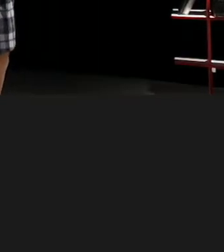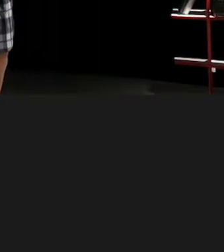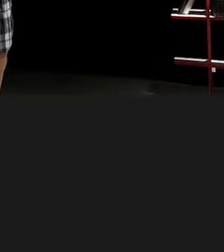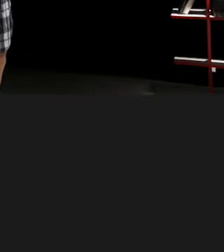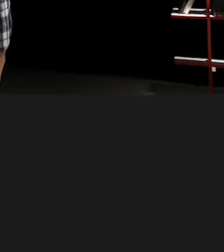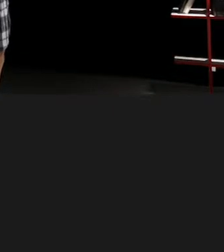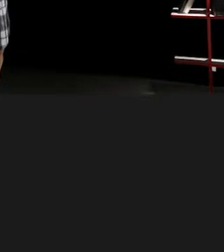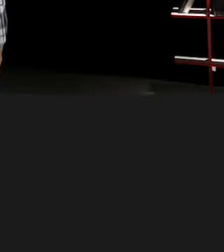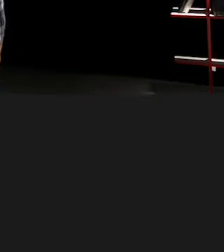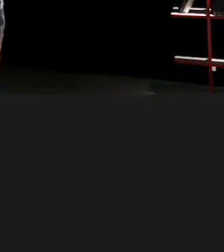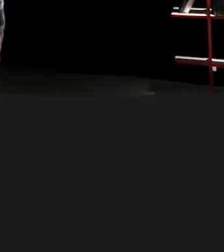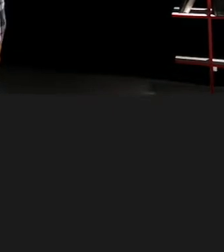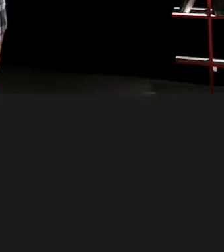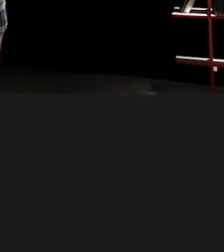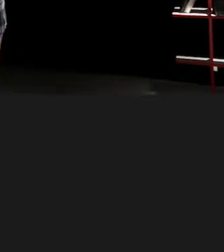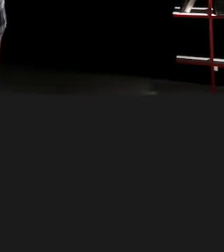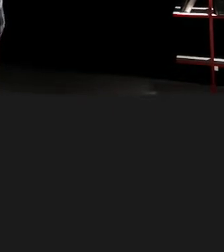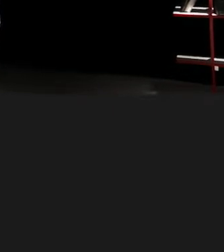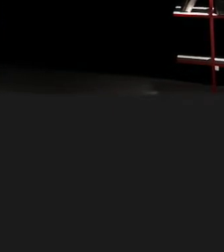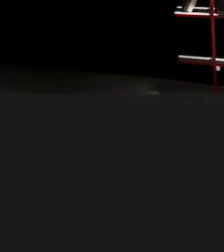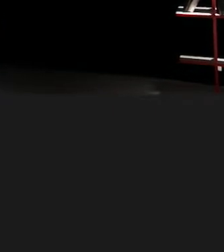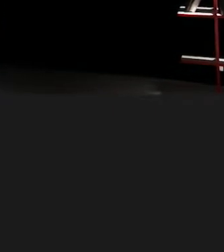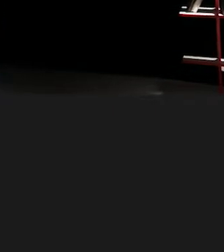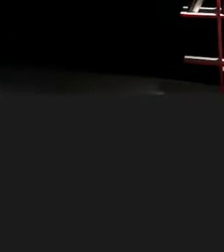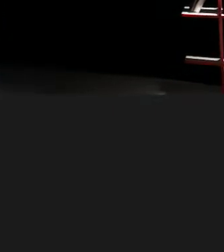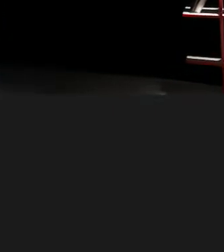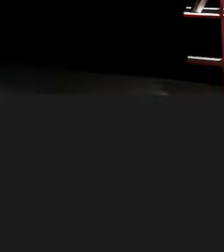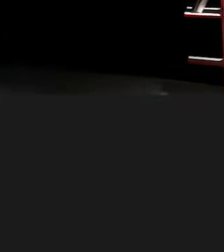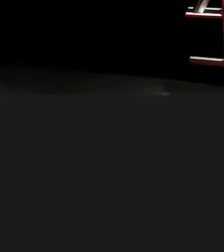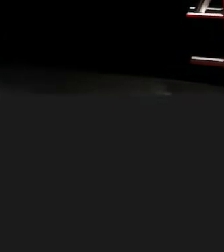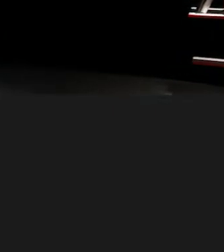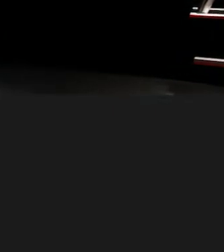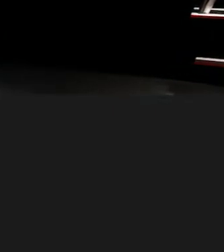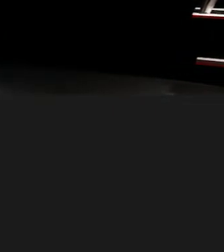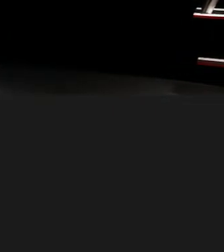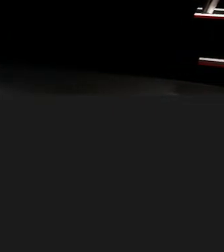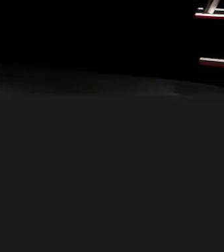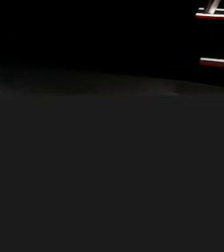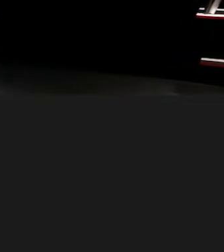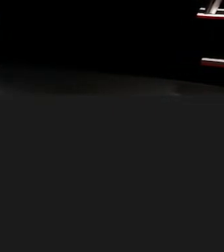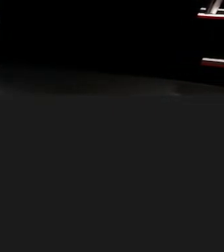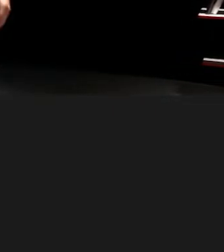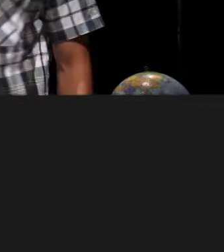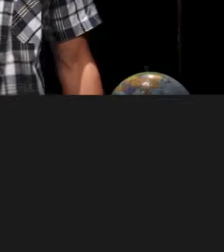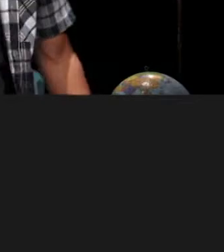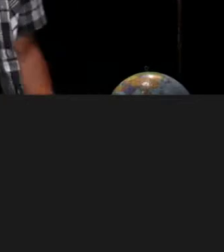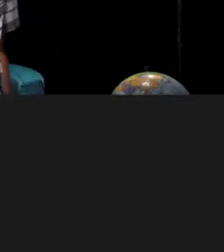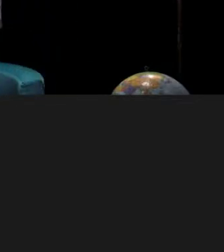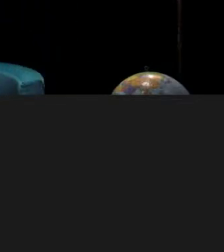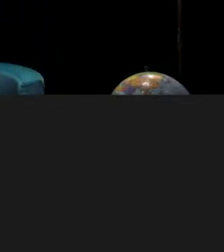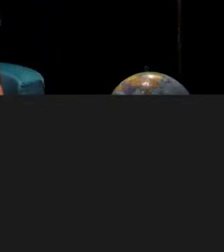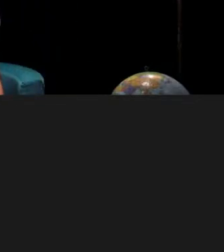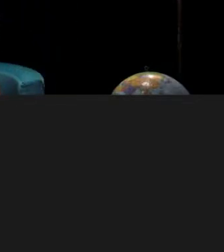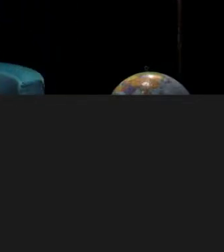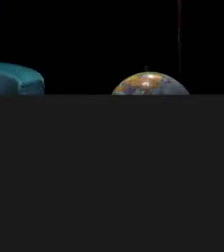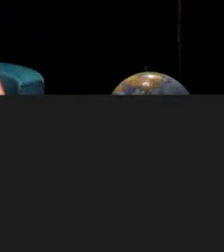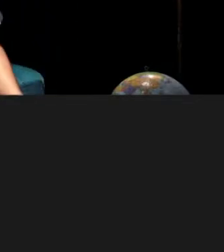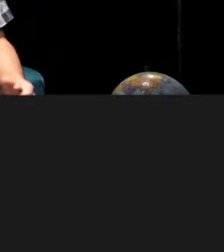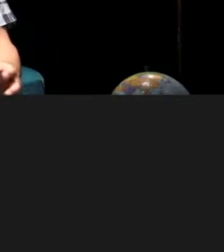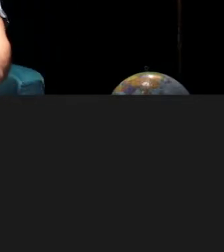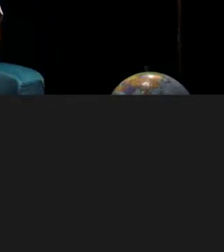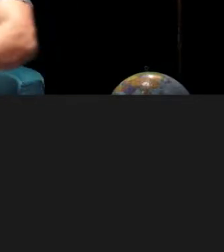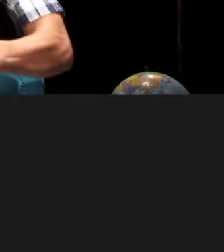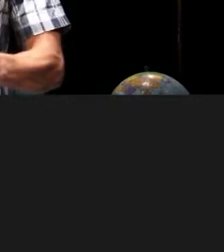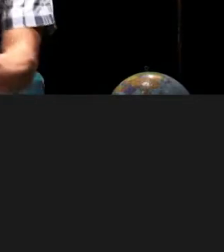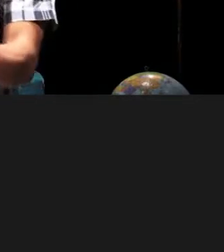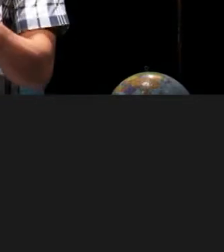hicieron lo ordenado, les entregó primero las varas juntas y mandó que las partieran. Pero ellos,